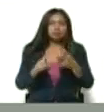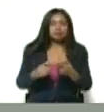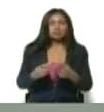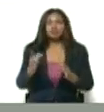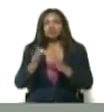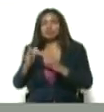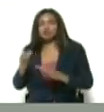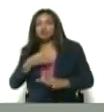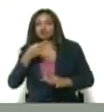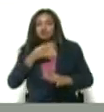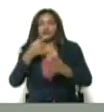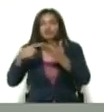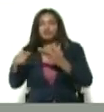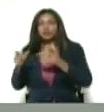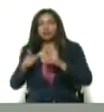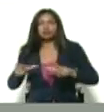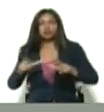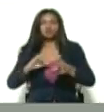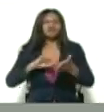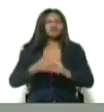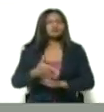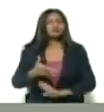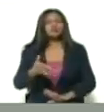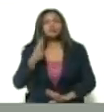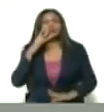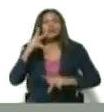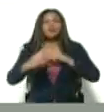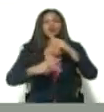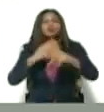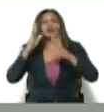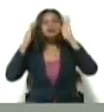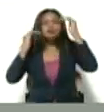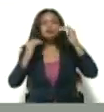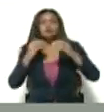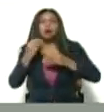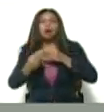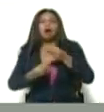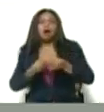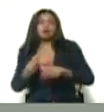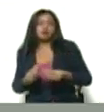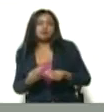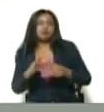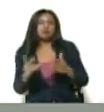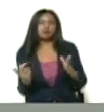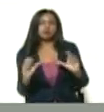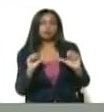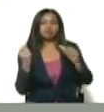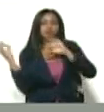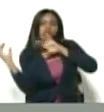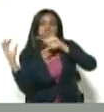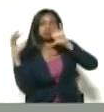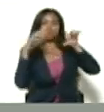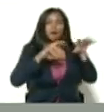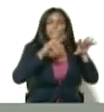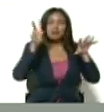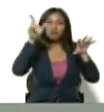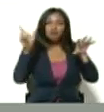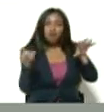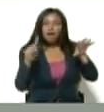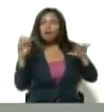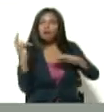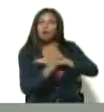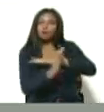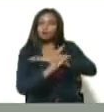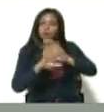sociales y en distintos medios sobre todo el proceso de atención que se está dando por la llegada masiva de venezolanos en la